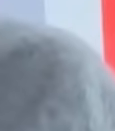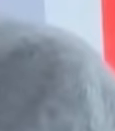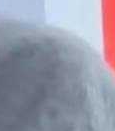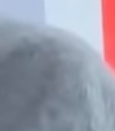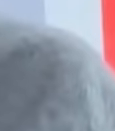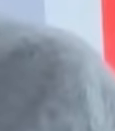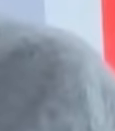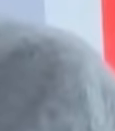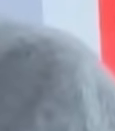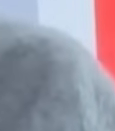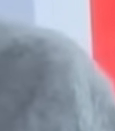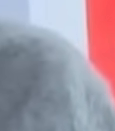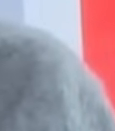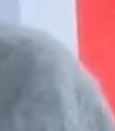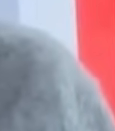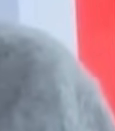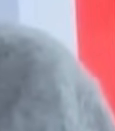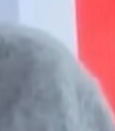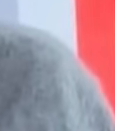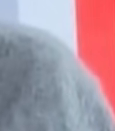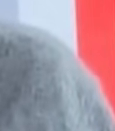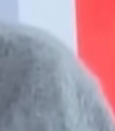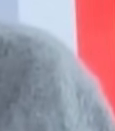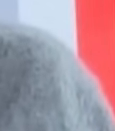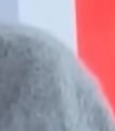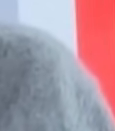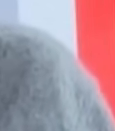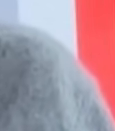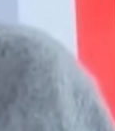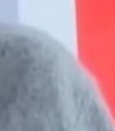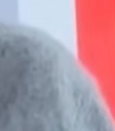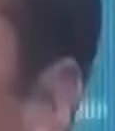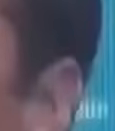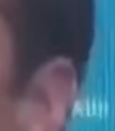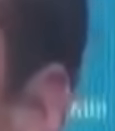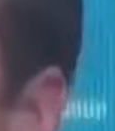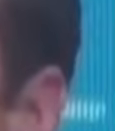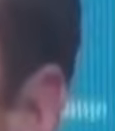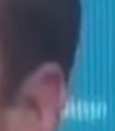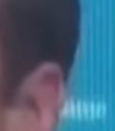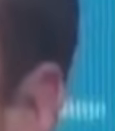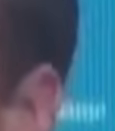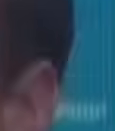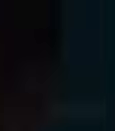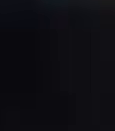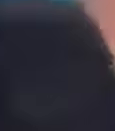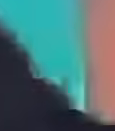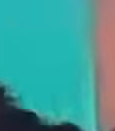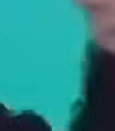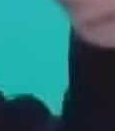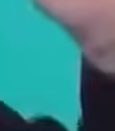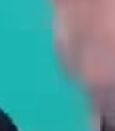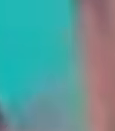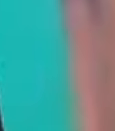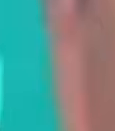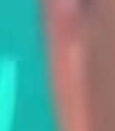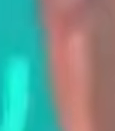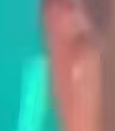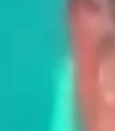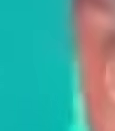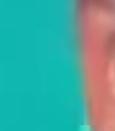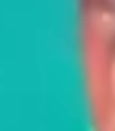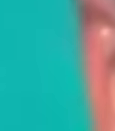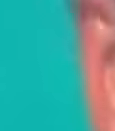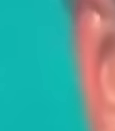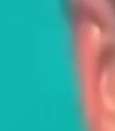fui diputado sí, provincial en la Cámara de Diputados de la provincia. Estoy contento porque es una larga militancia la tuya, nos conocemos hace muchos años. Puede ojo estar. Porque la izquierda